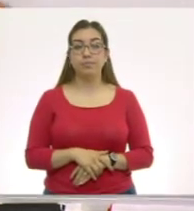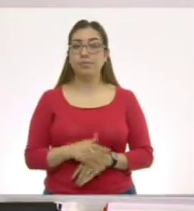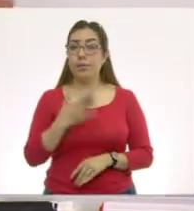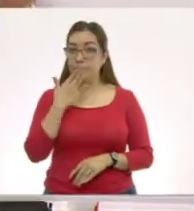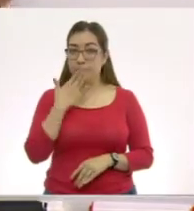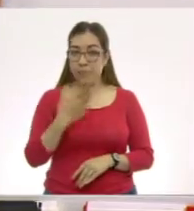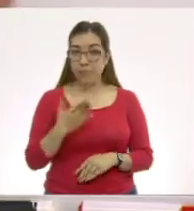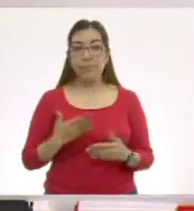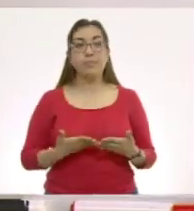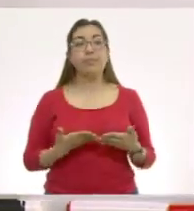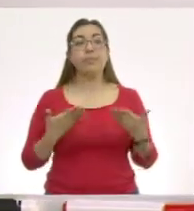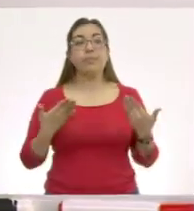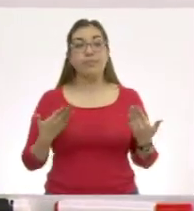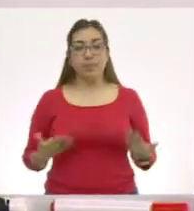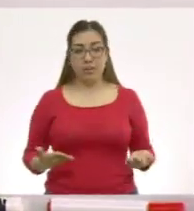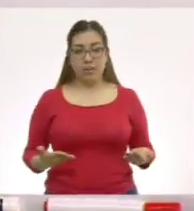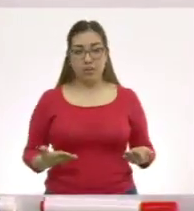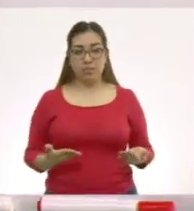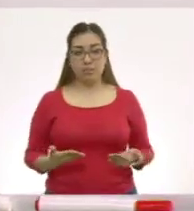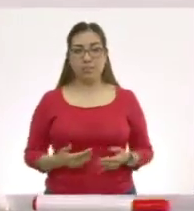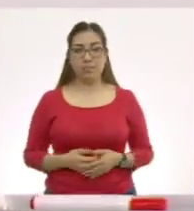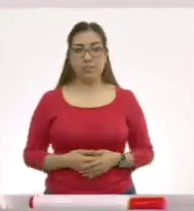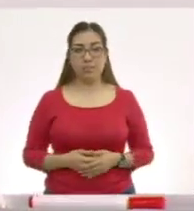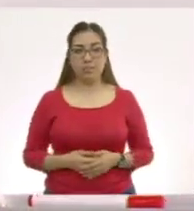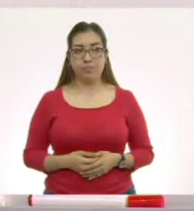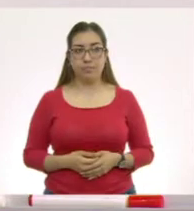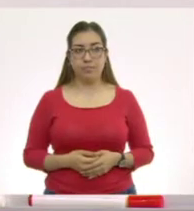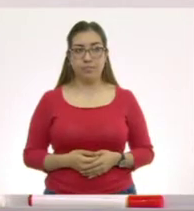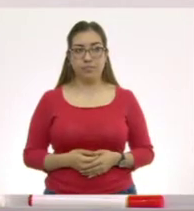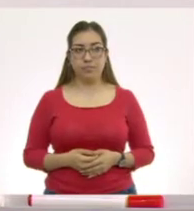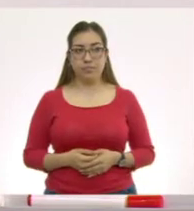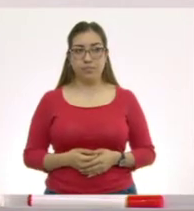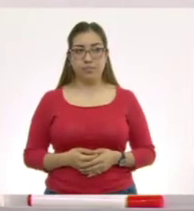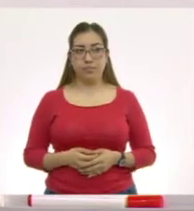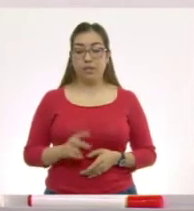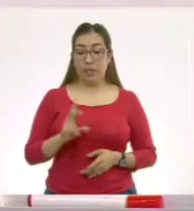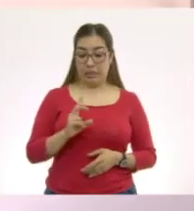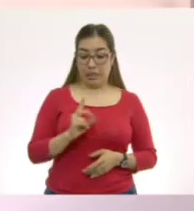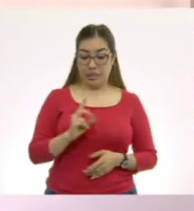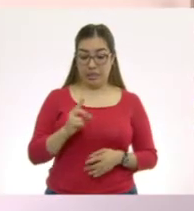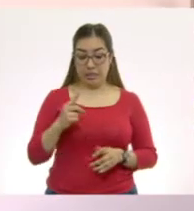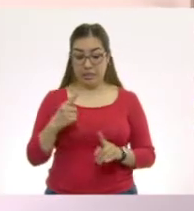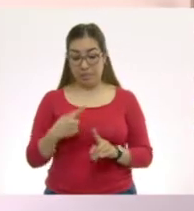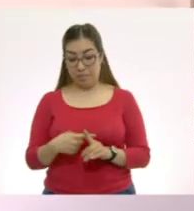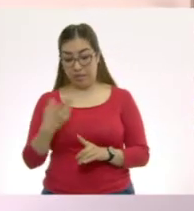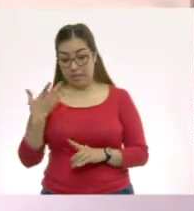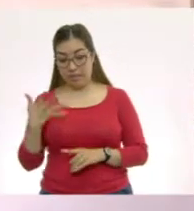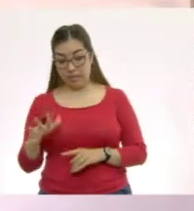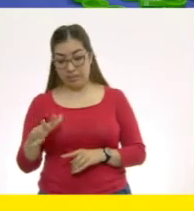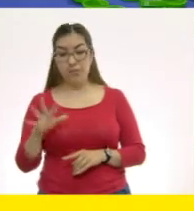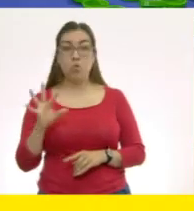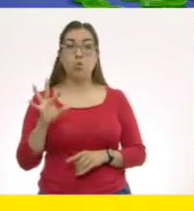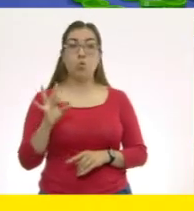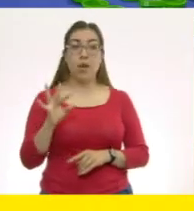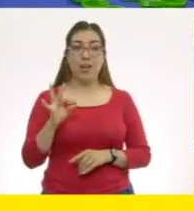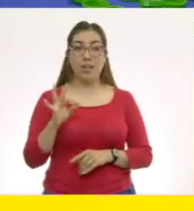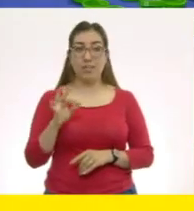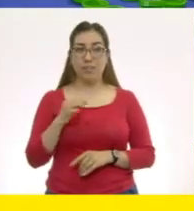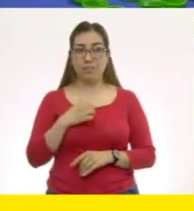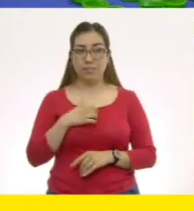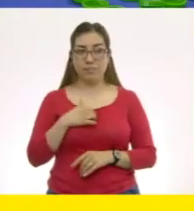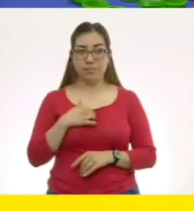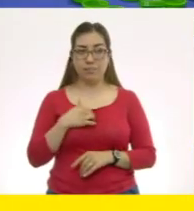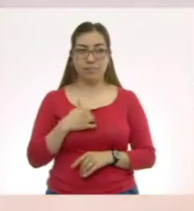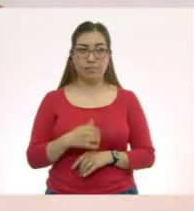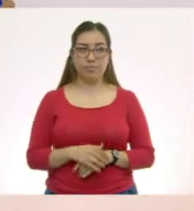Ahora vamos a construir el siguiente número. 30 más 10. 40.